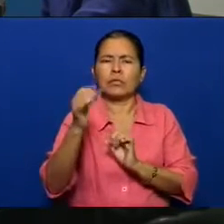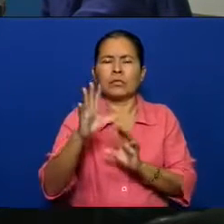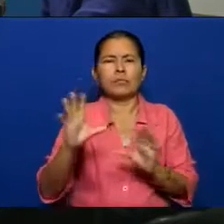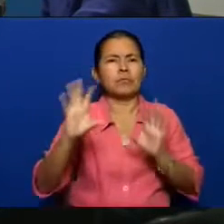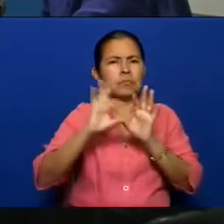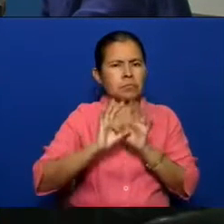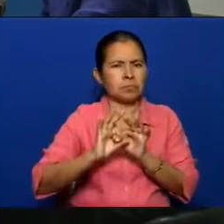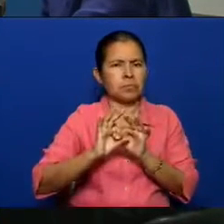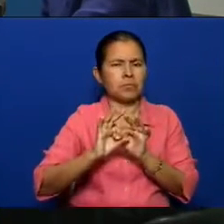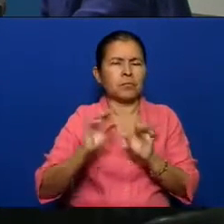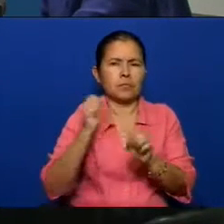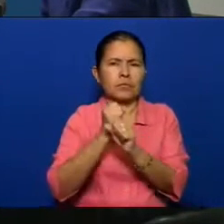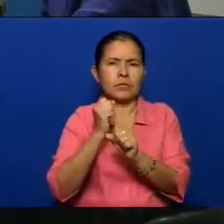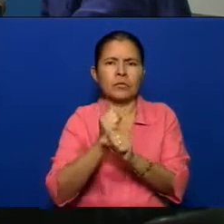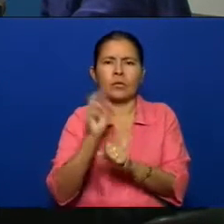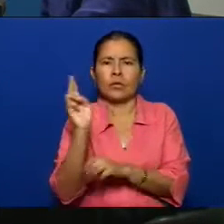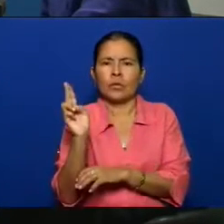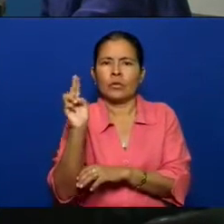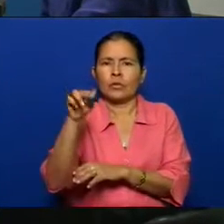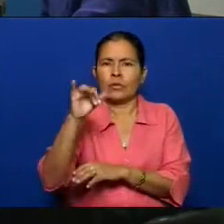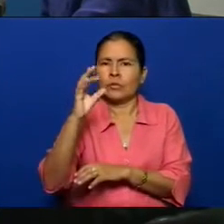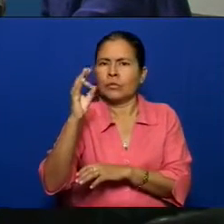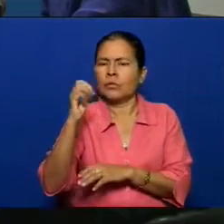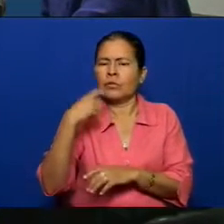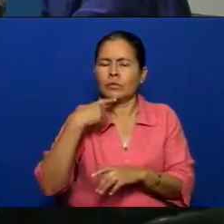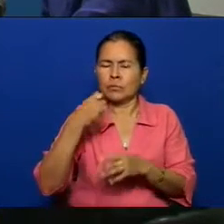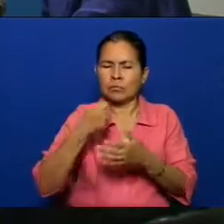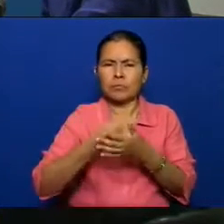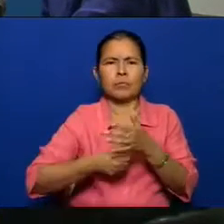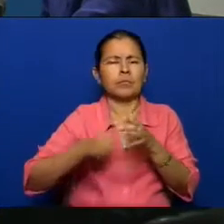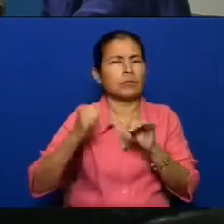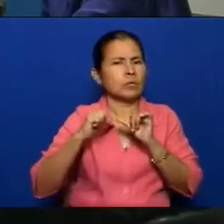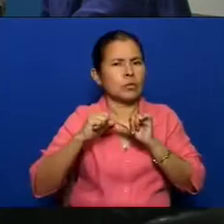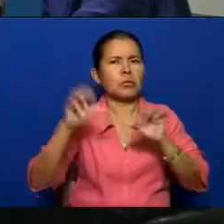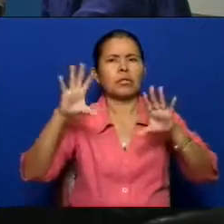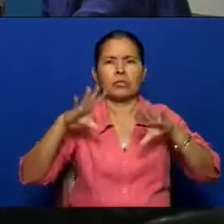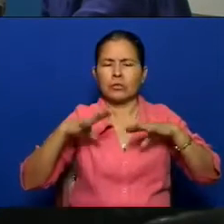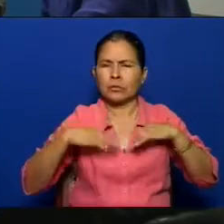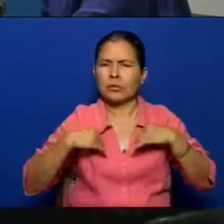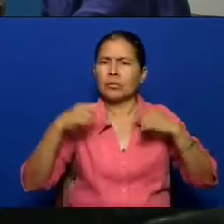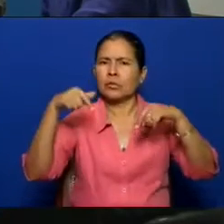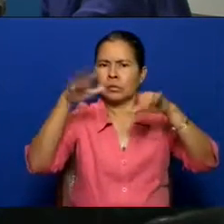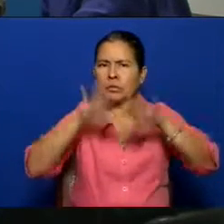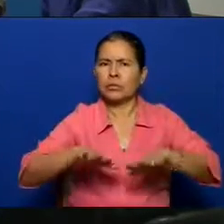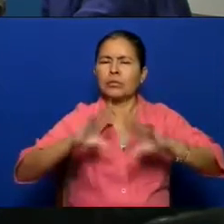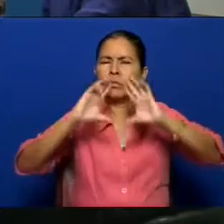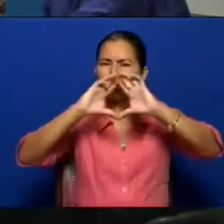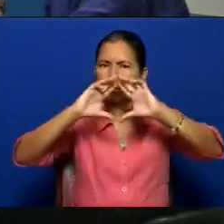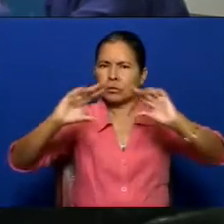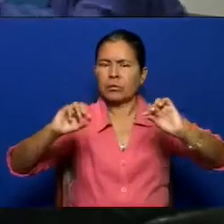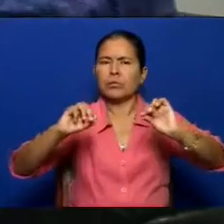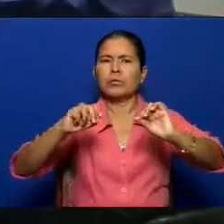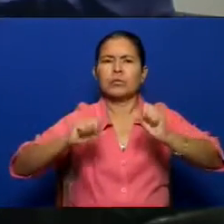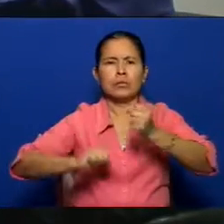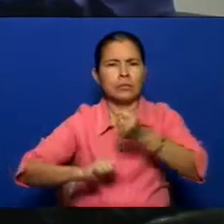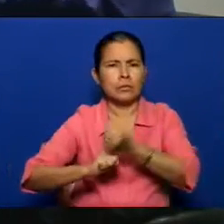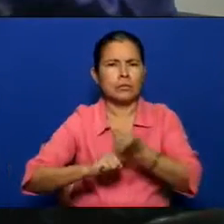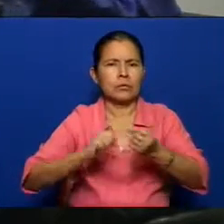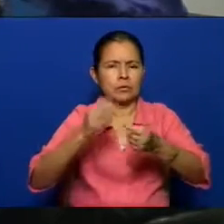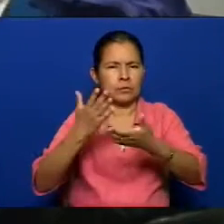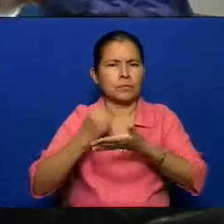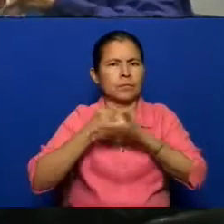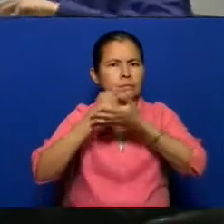reiterar la predisposición y la voluntad de UNICEF Nicaragua, de poder colaborar con las prioridades